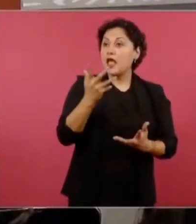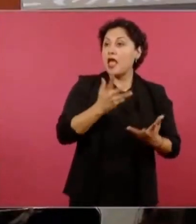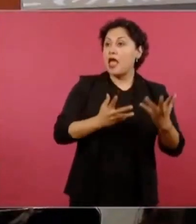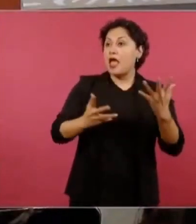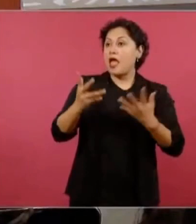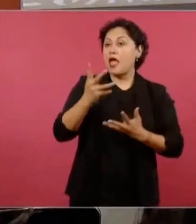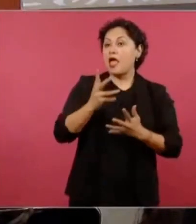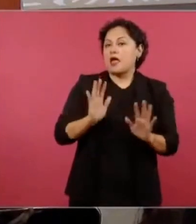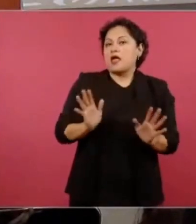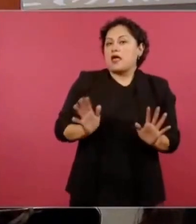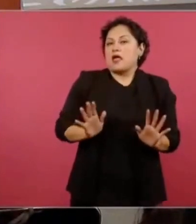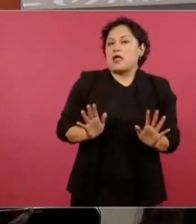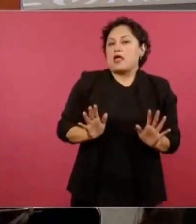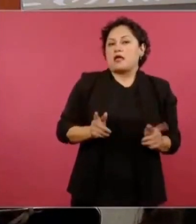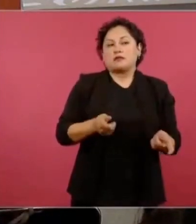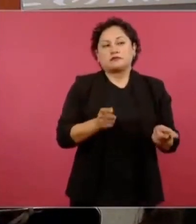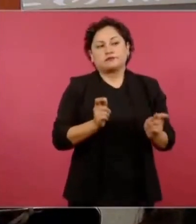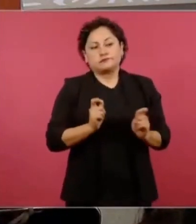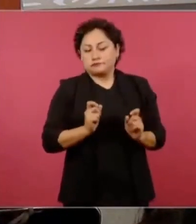concesiones.